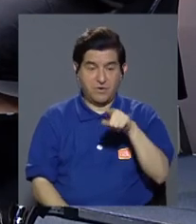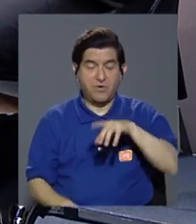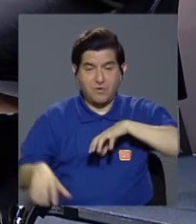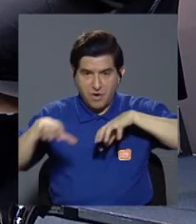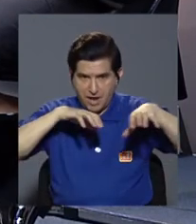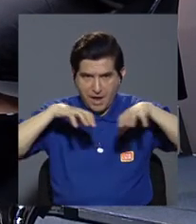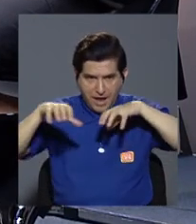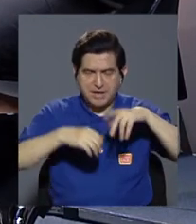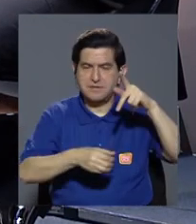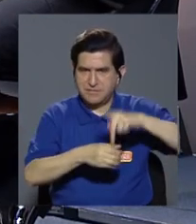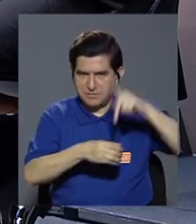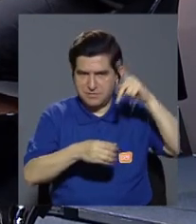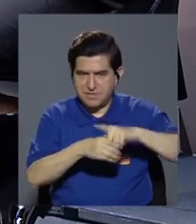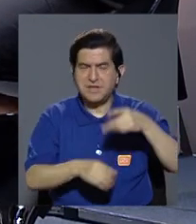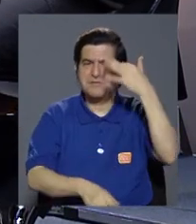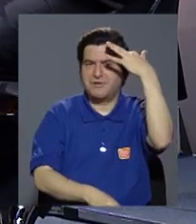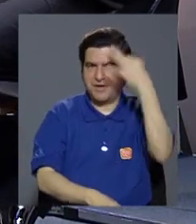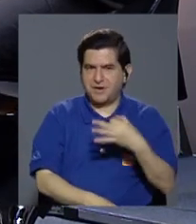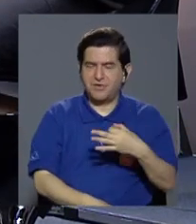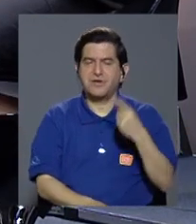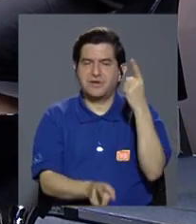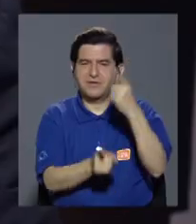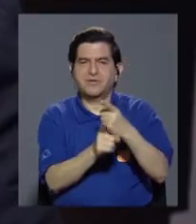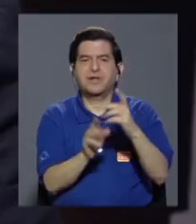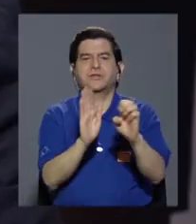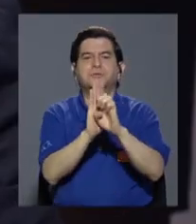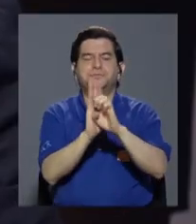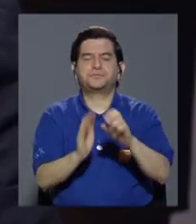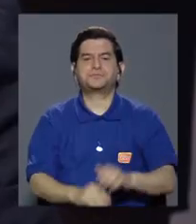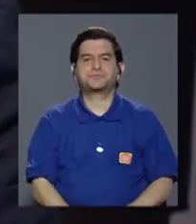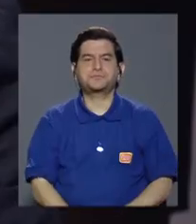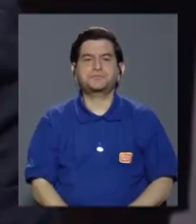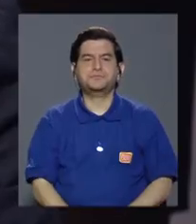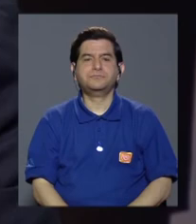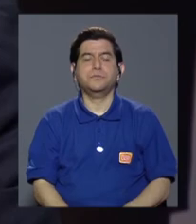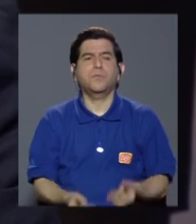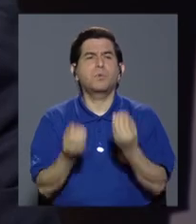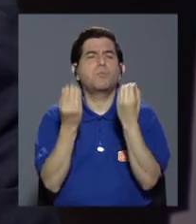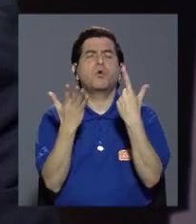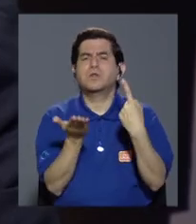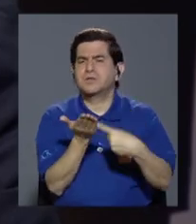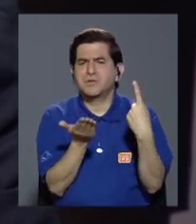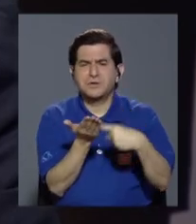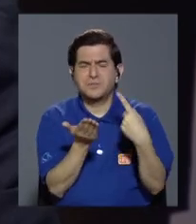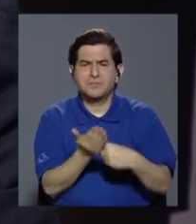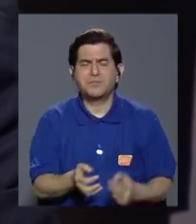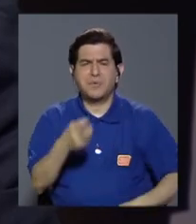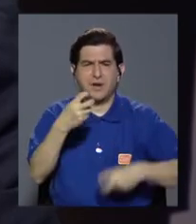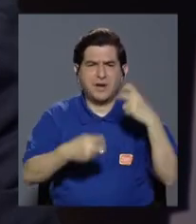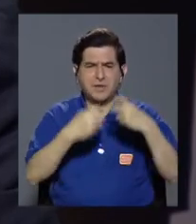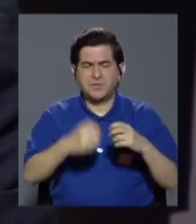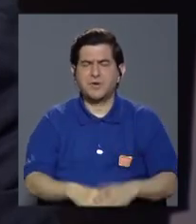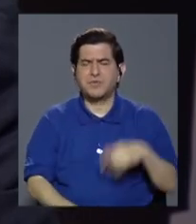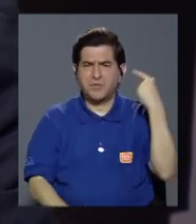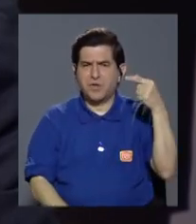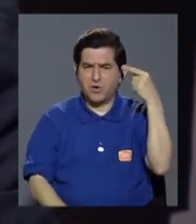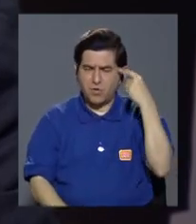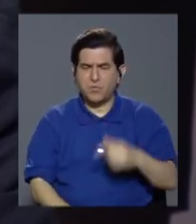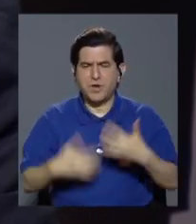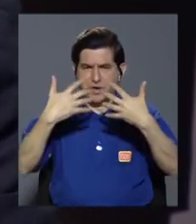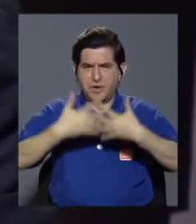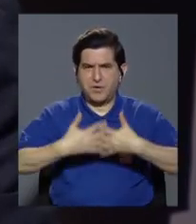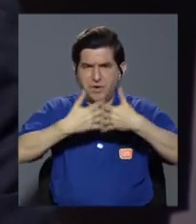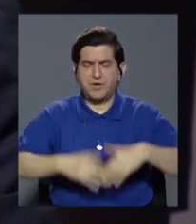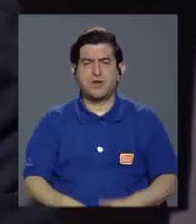en lo que considera que debe ser por ejemplo hoy por hoy hay muchas discusiones acerca de los delitos estatal corporativos que se cometen en los